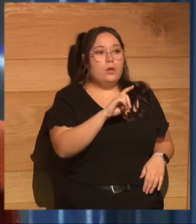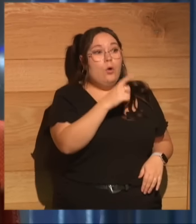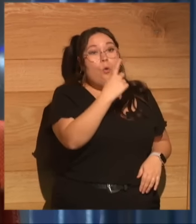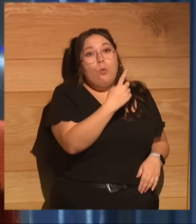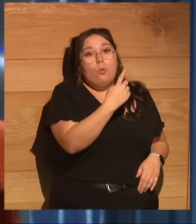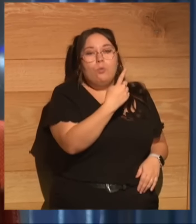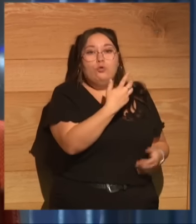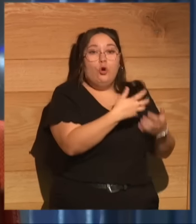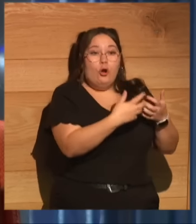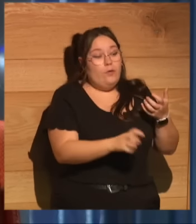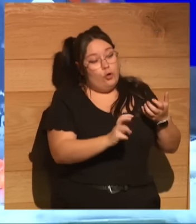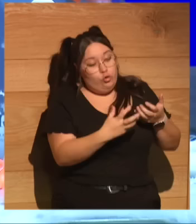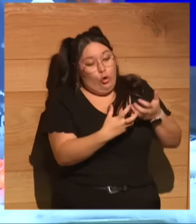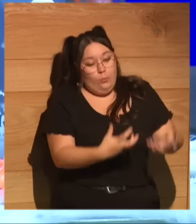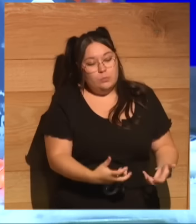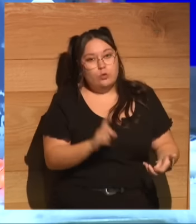mixo.